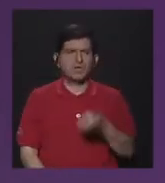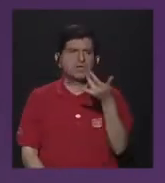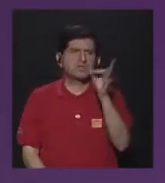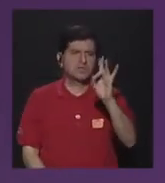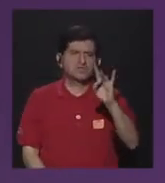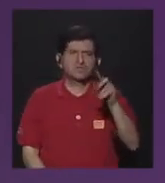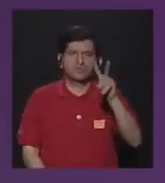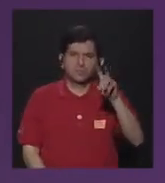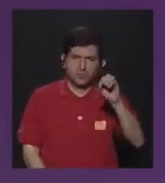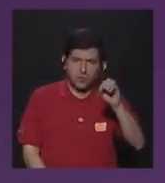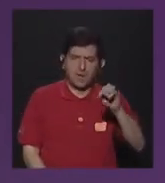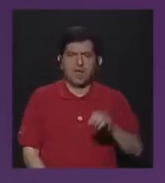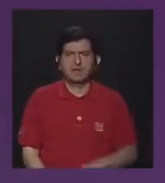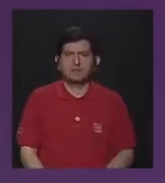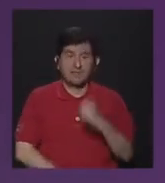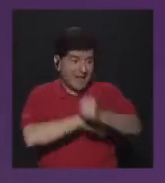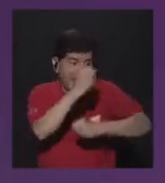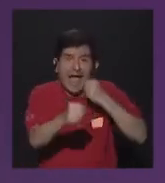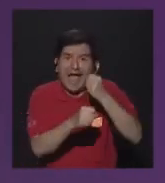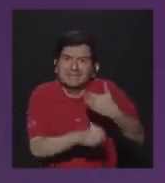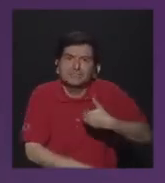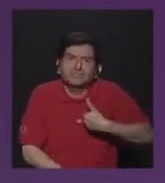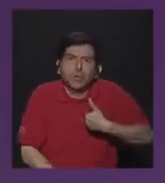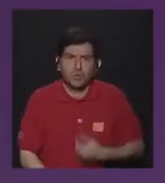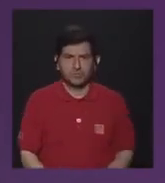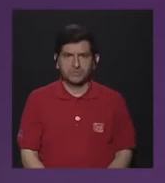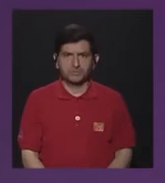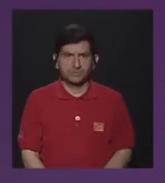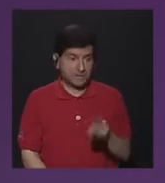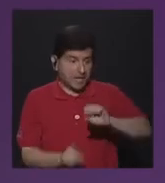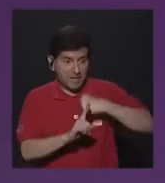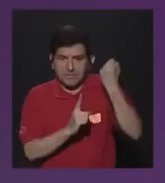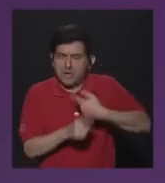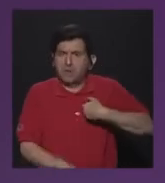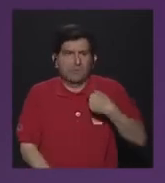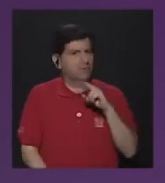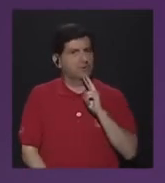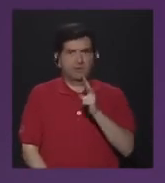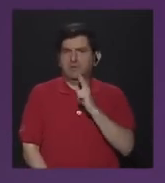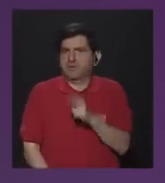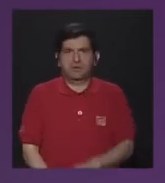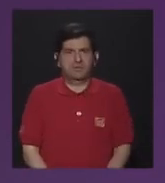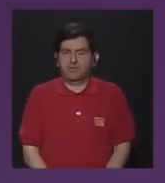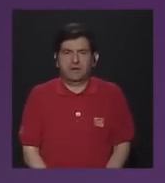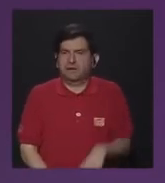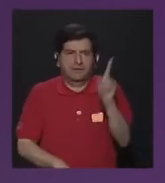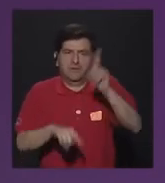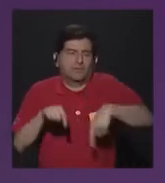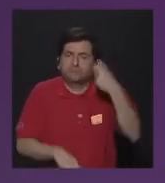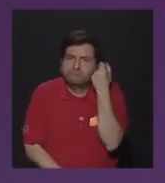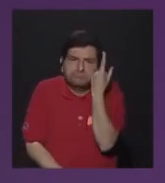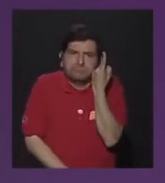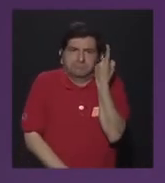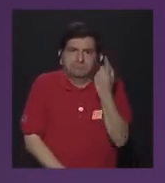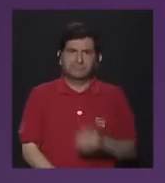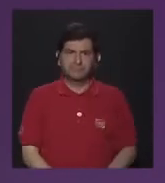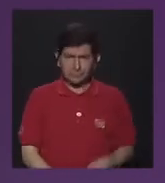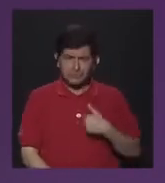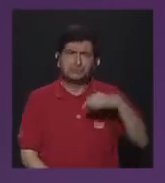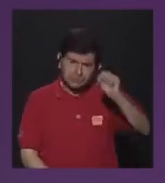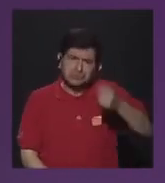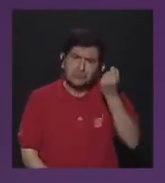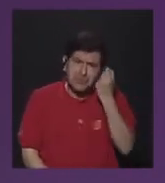19 20 años que es una de las cosas que uno realmente no logra comprender yo puedo entender